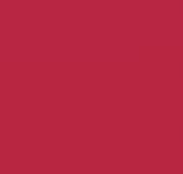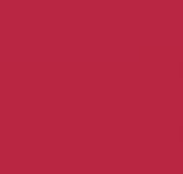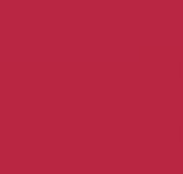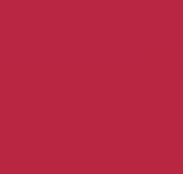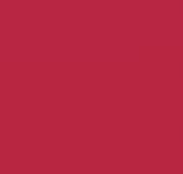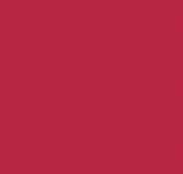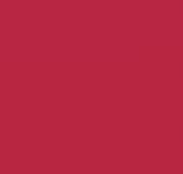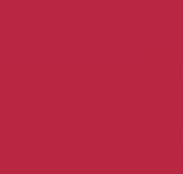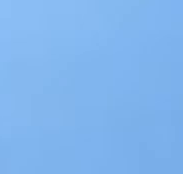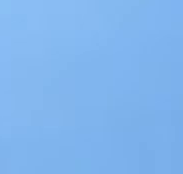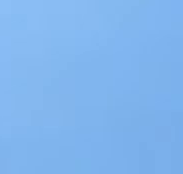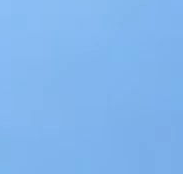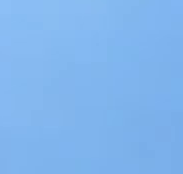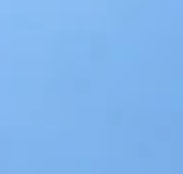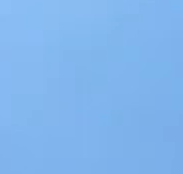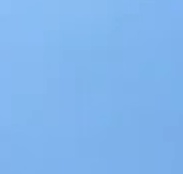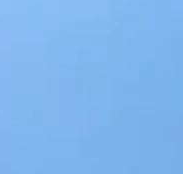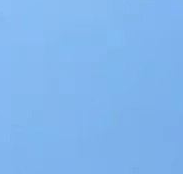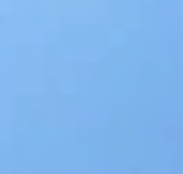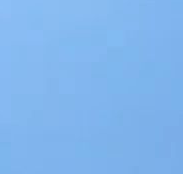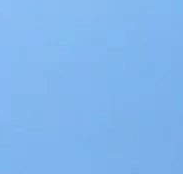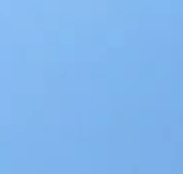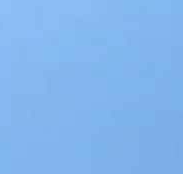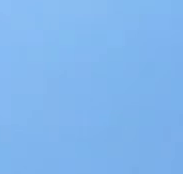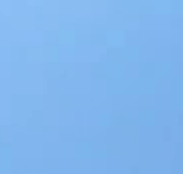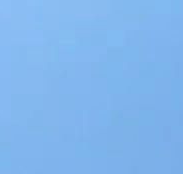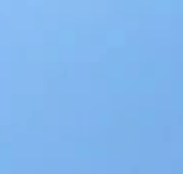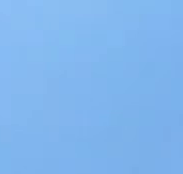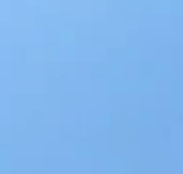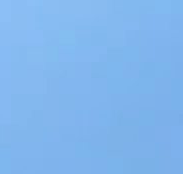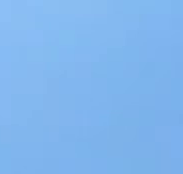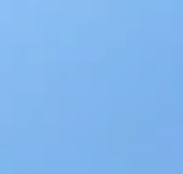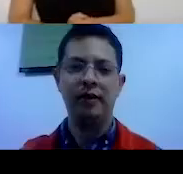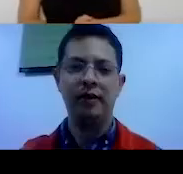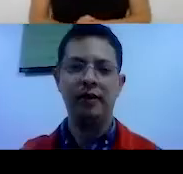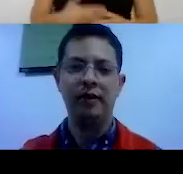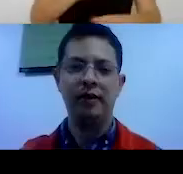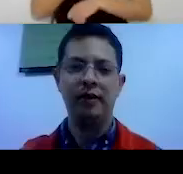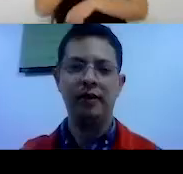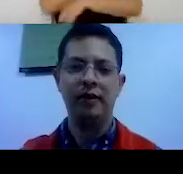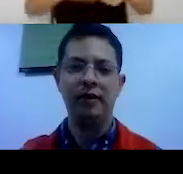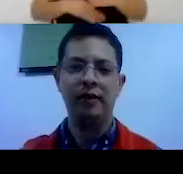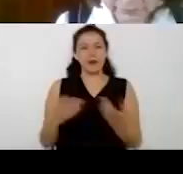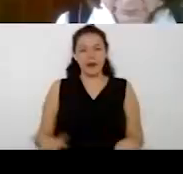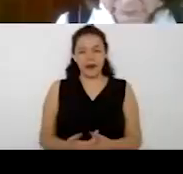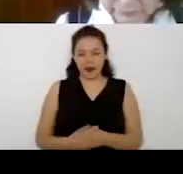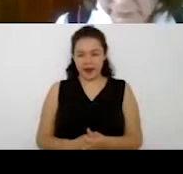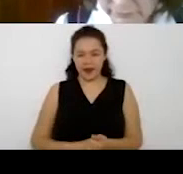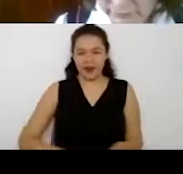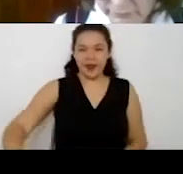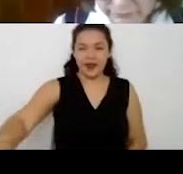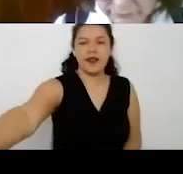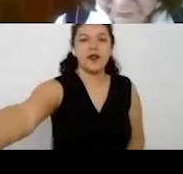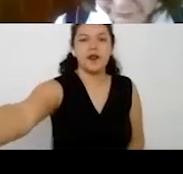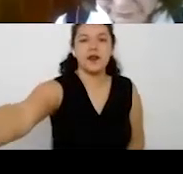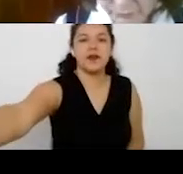Gracias, buenas tardes a todos. Buenas tardes. Buenas tardes. Hola, buenas tardes. Buenas tardes. Tardes.